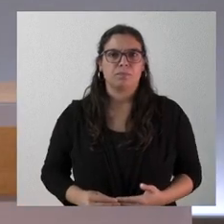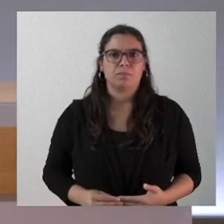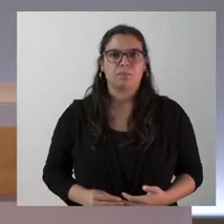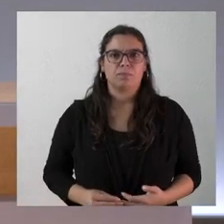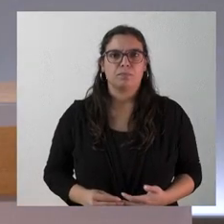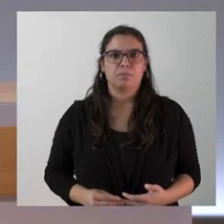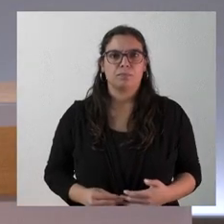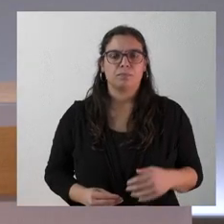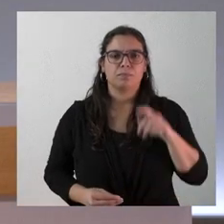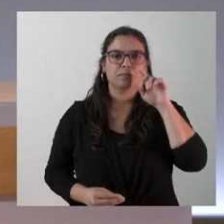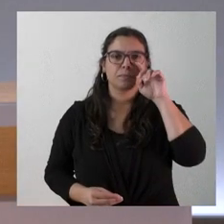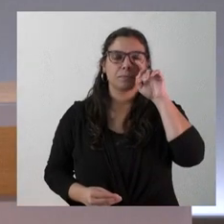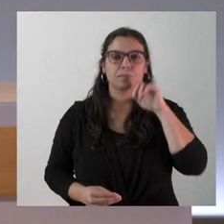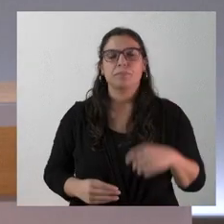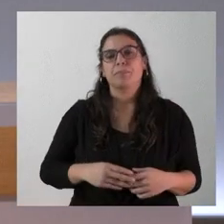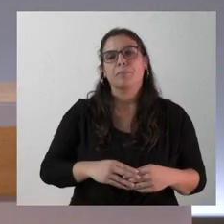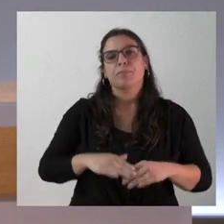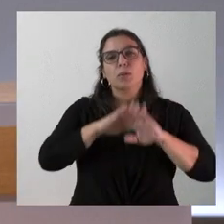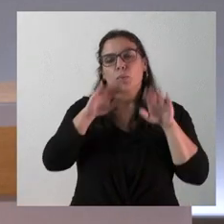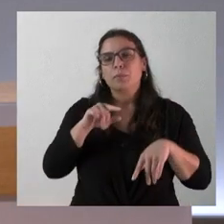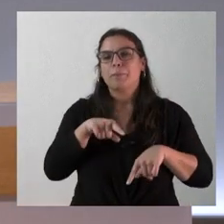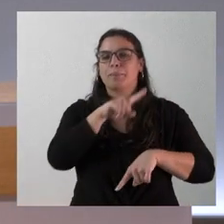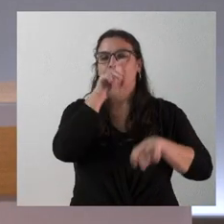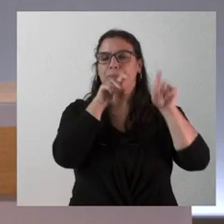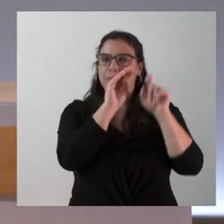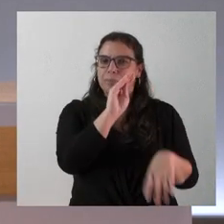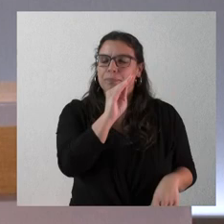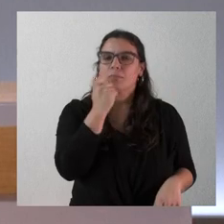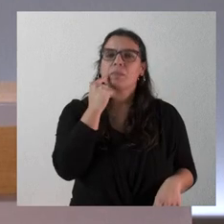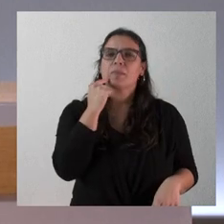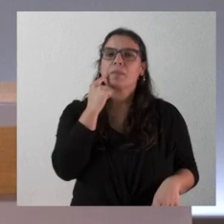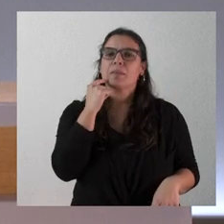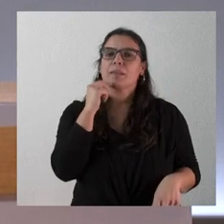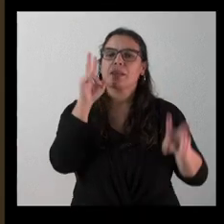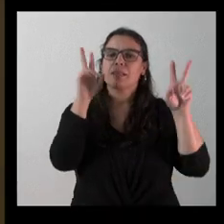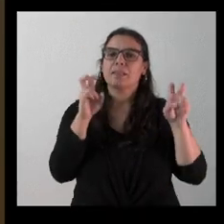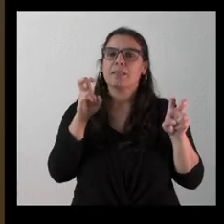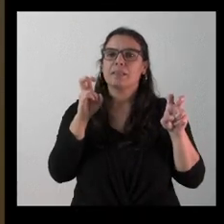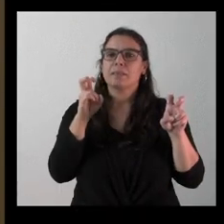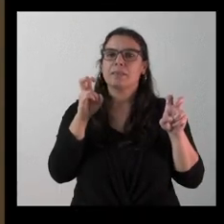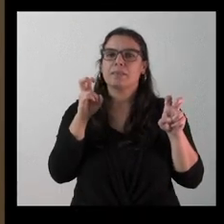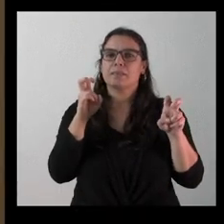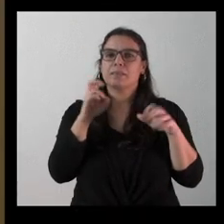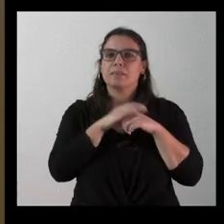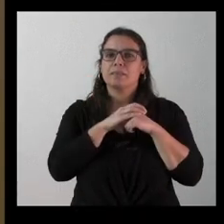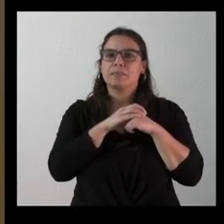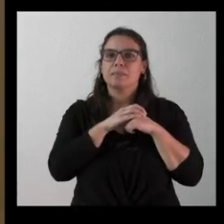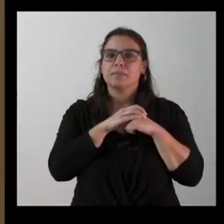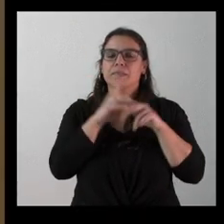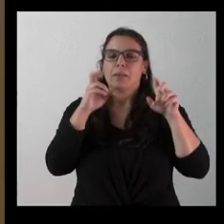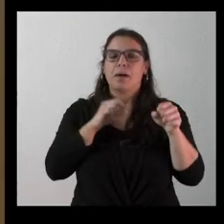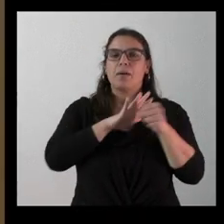si por mi parte una última relacionado con lo que hablaba antes de las perspectivas malas en el ámbito económico y del